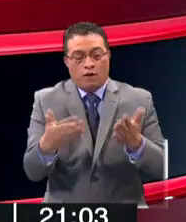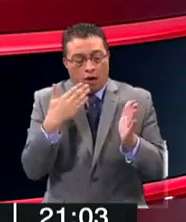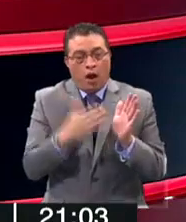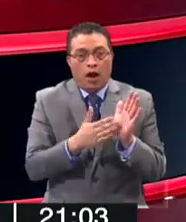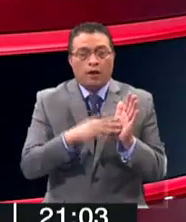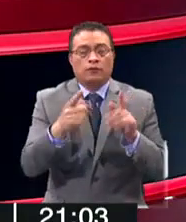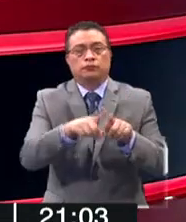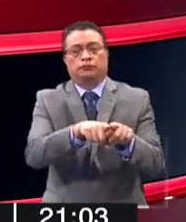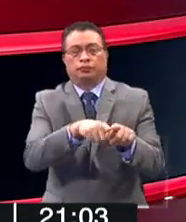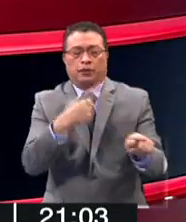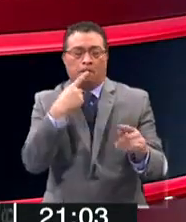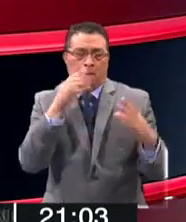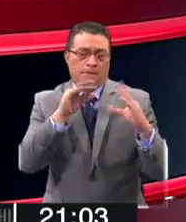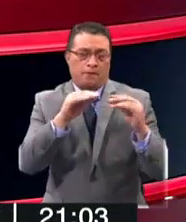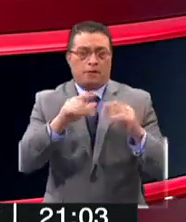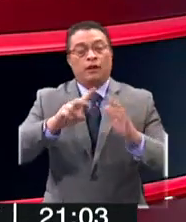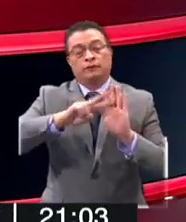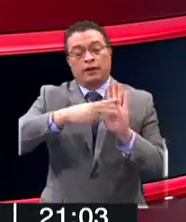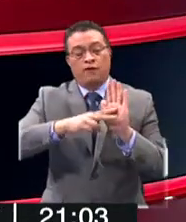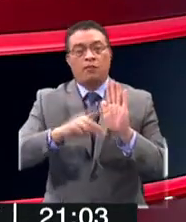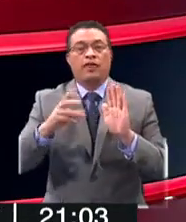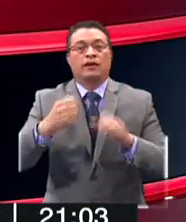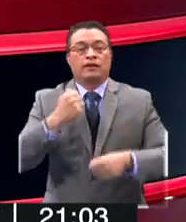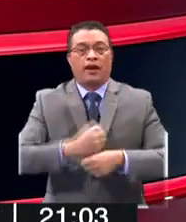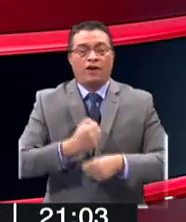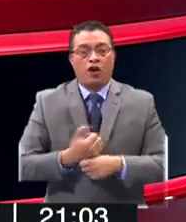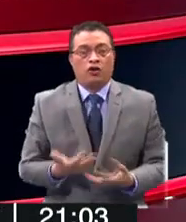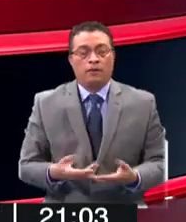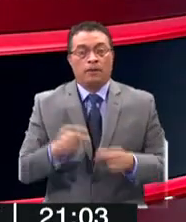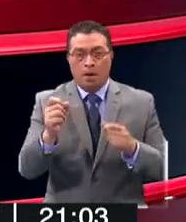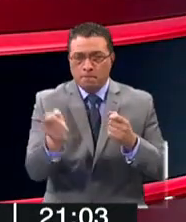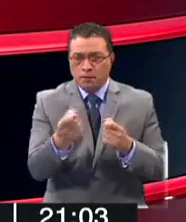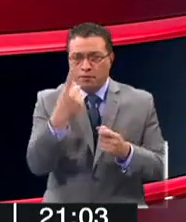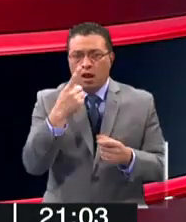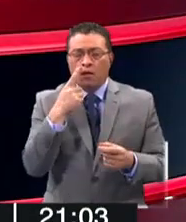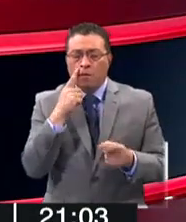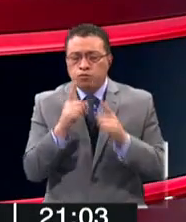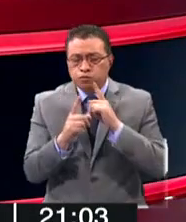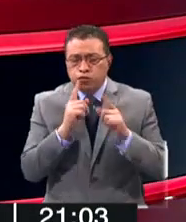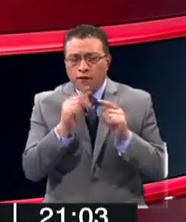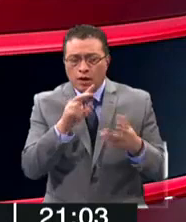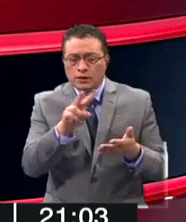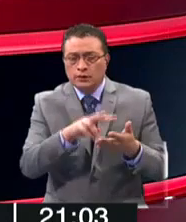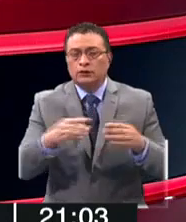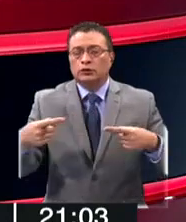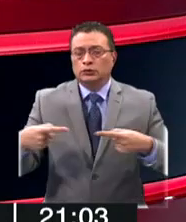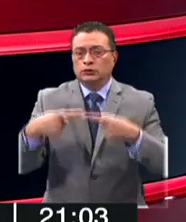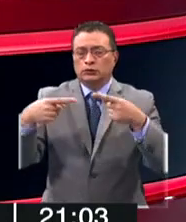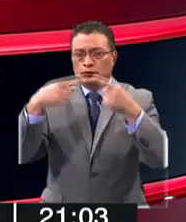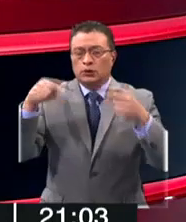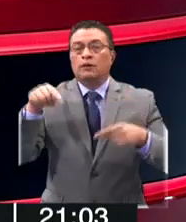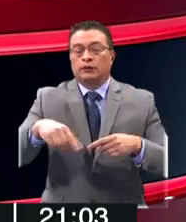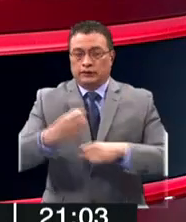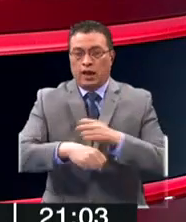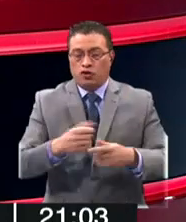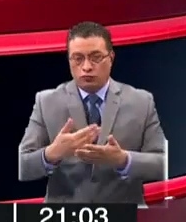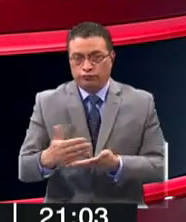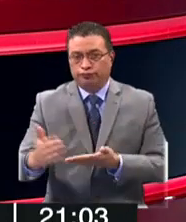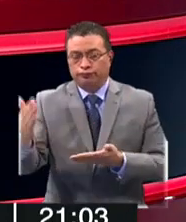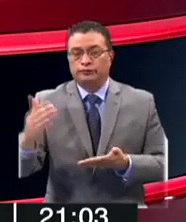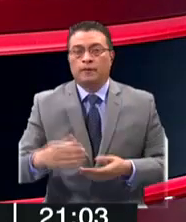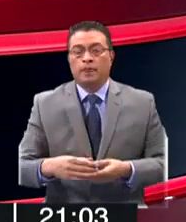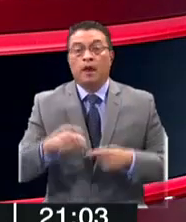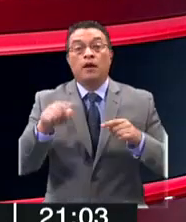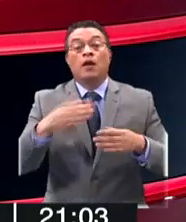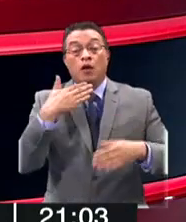y largamente discutida reforma laboral. Es el primer testeo en un conflicto laboral grande de sus nuevos puntos. Entre ellos, por